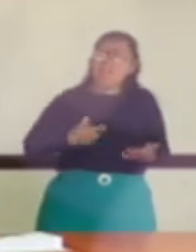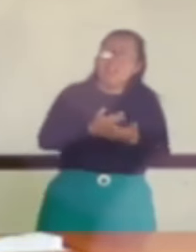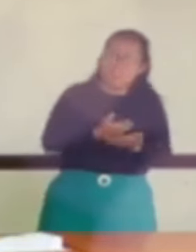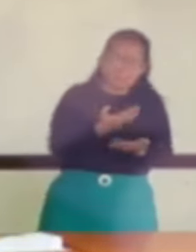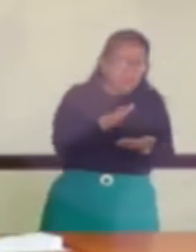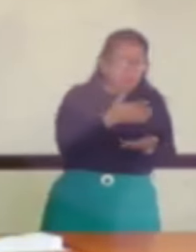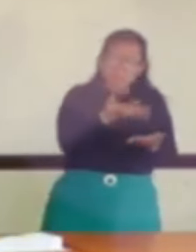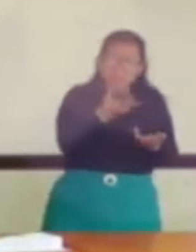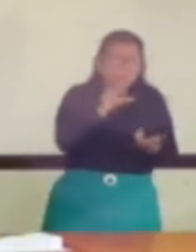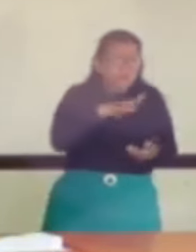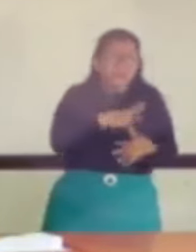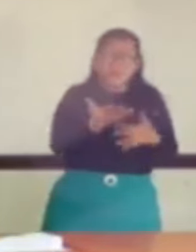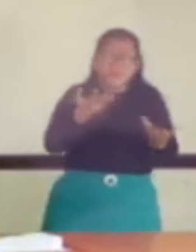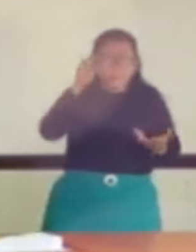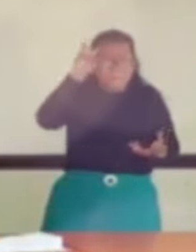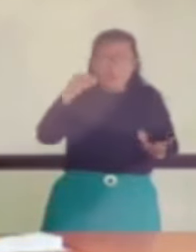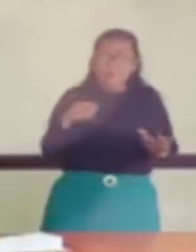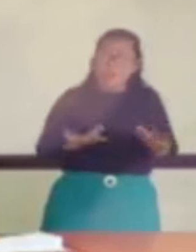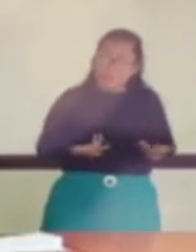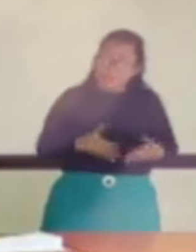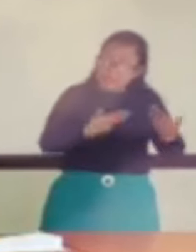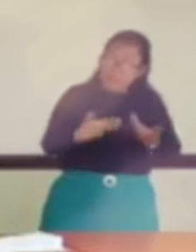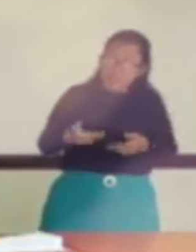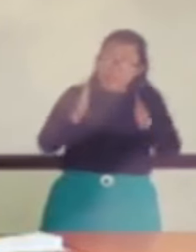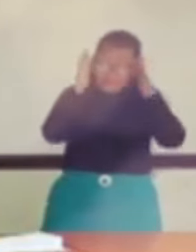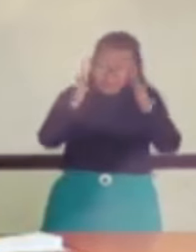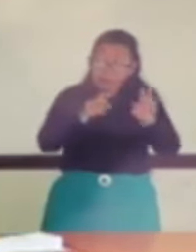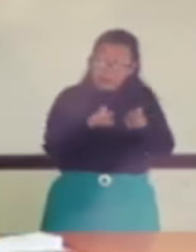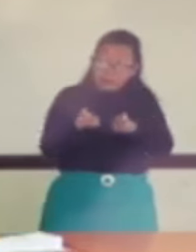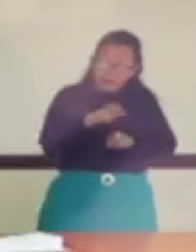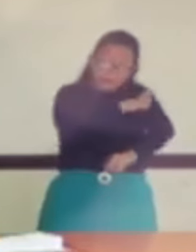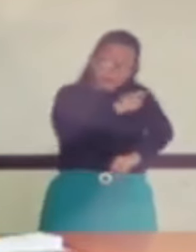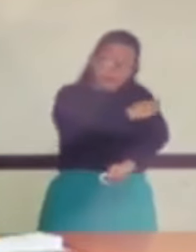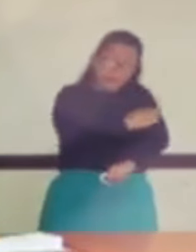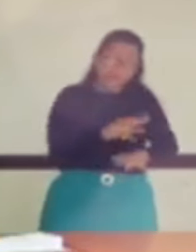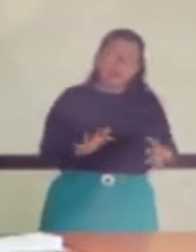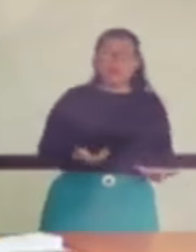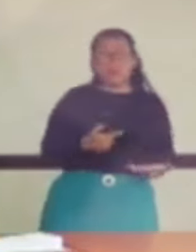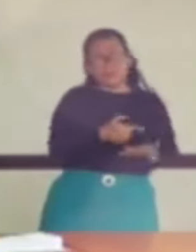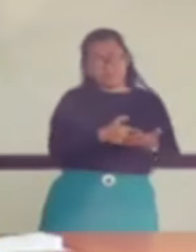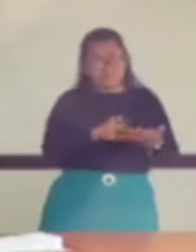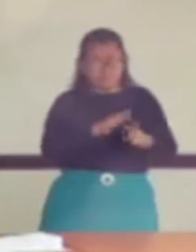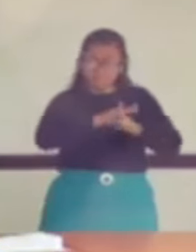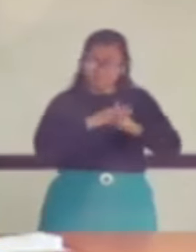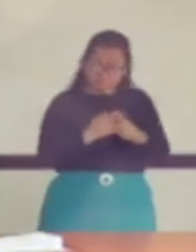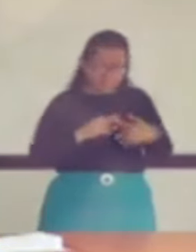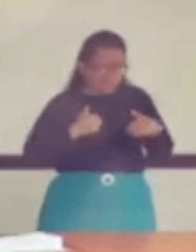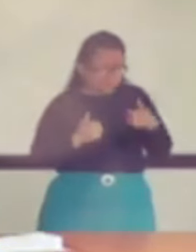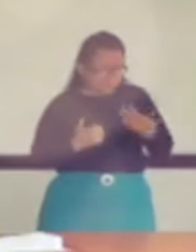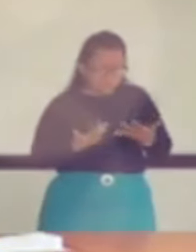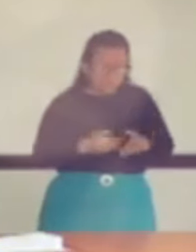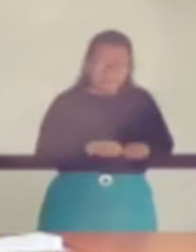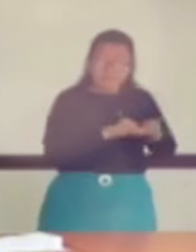productos, no estuvieran disponibles para prestar la atención médica a los pacientes. Esta circunstancia se puso en conocimiento de